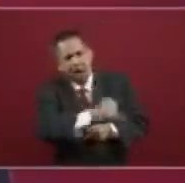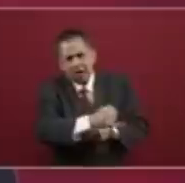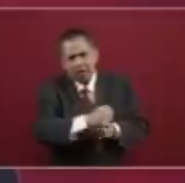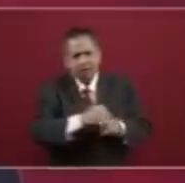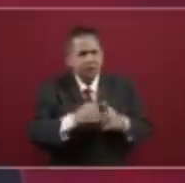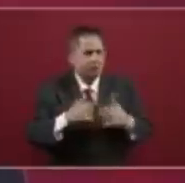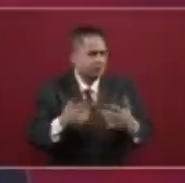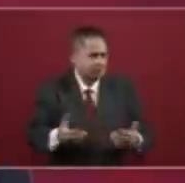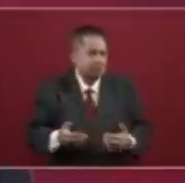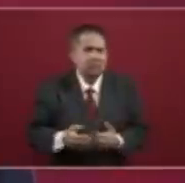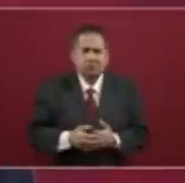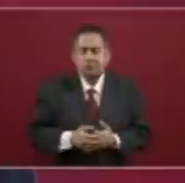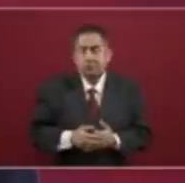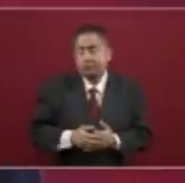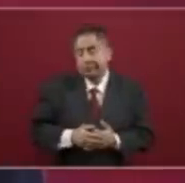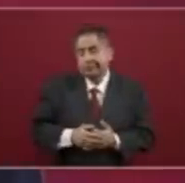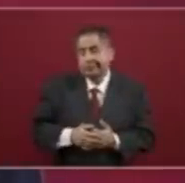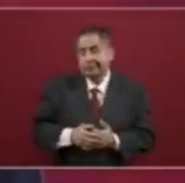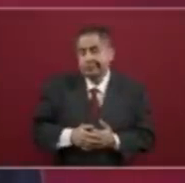otras